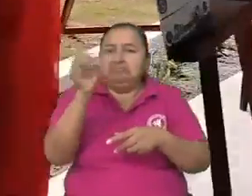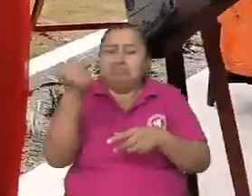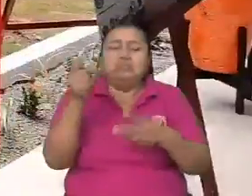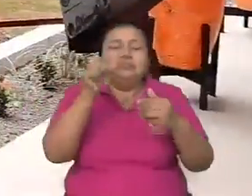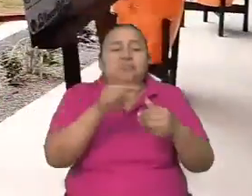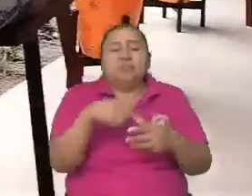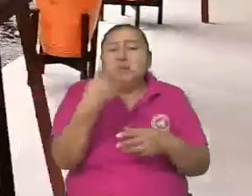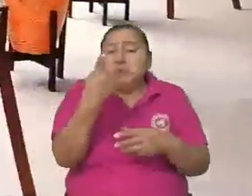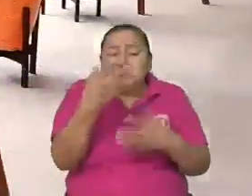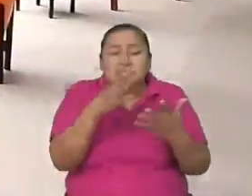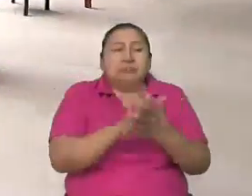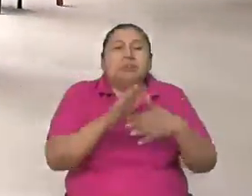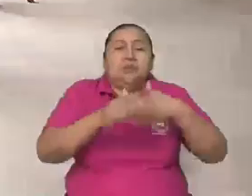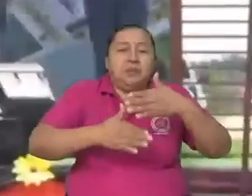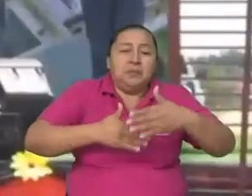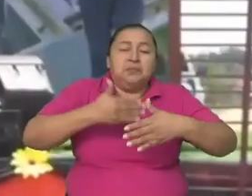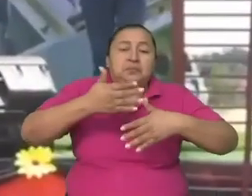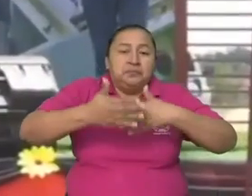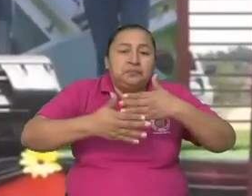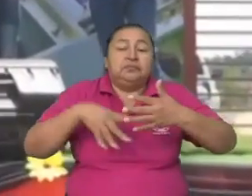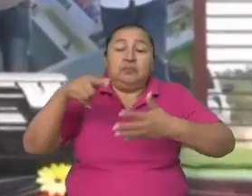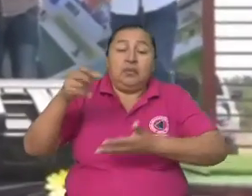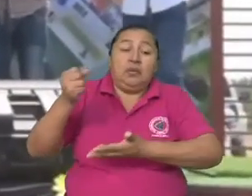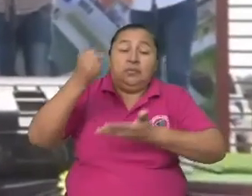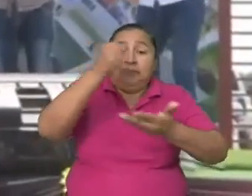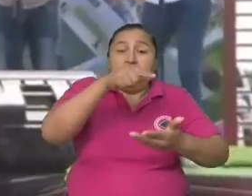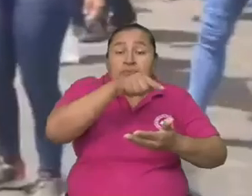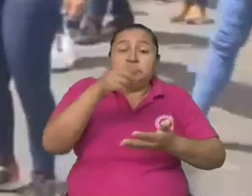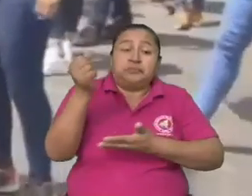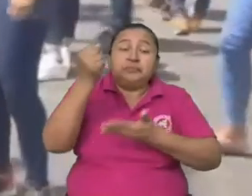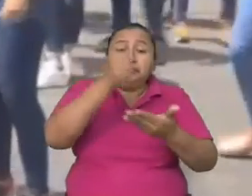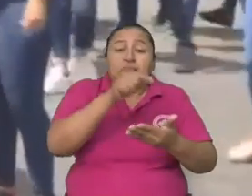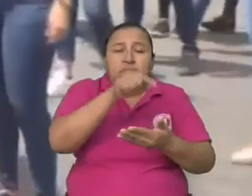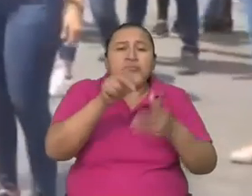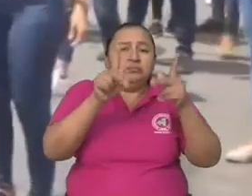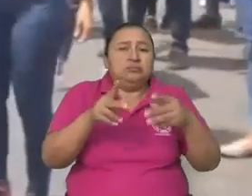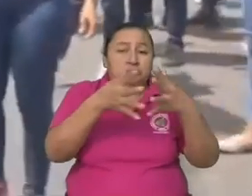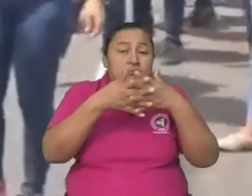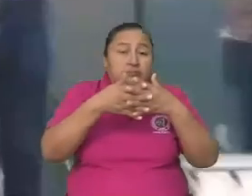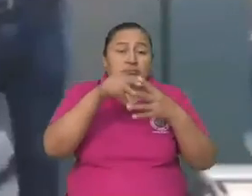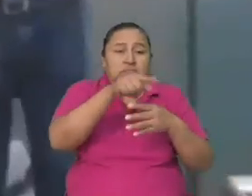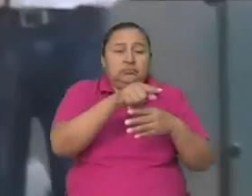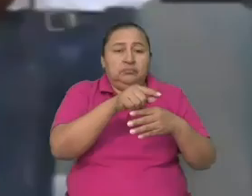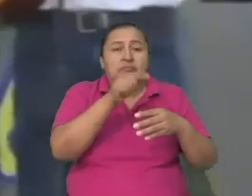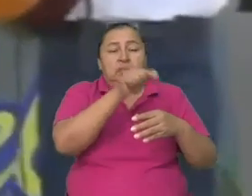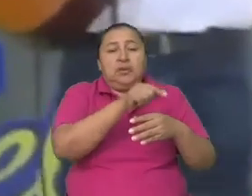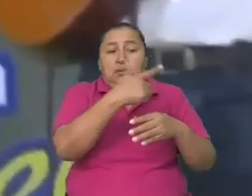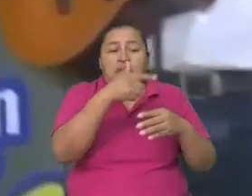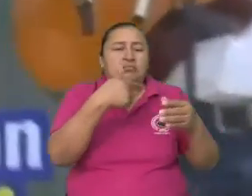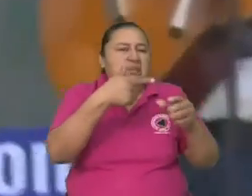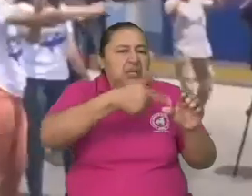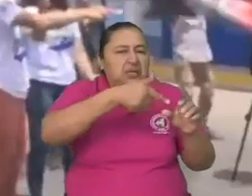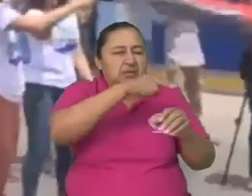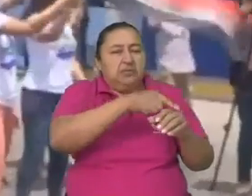Y ahorita, con la inversión que están haciendo unos norteamericanos en la planta de gas,